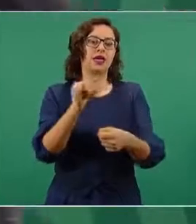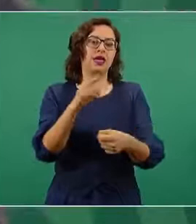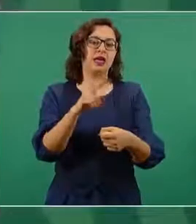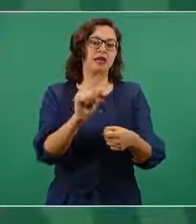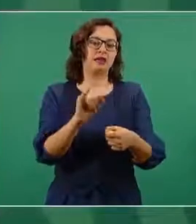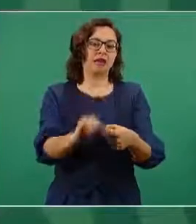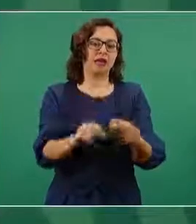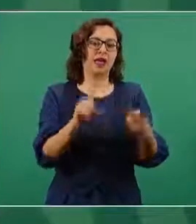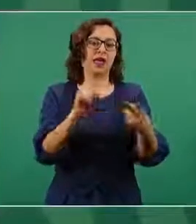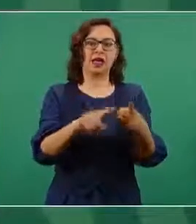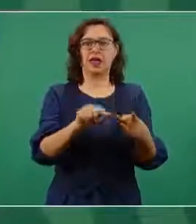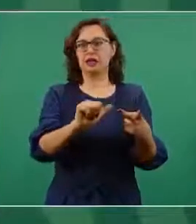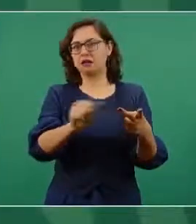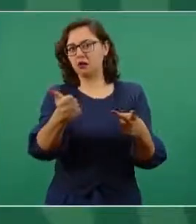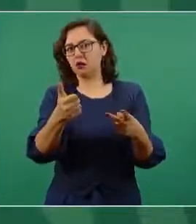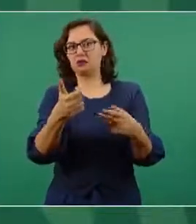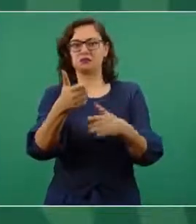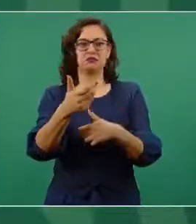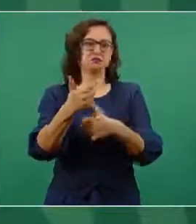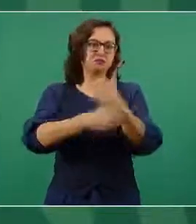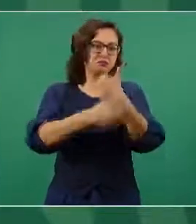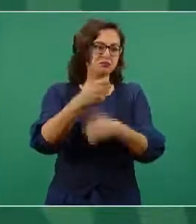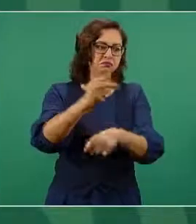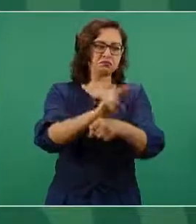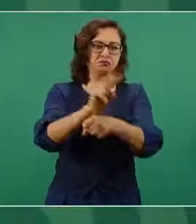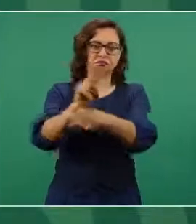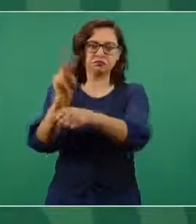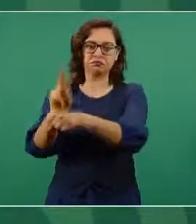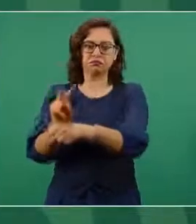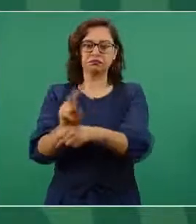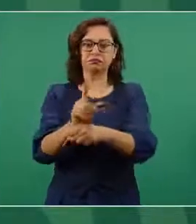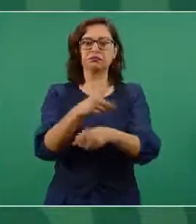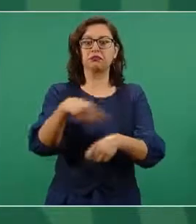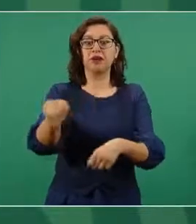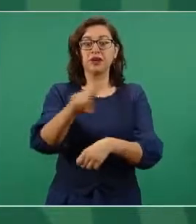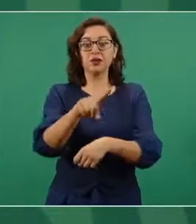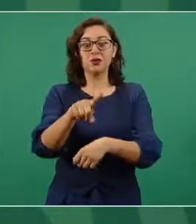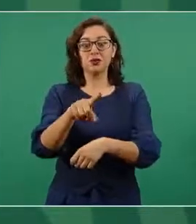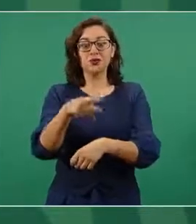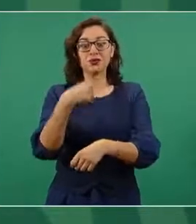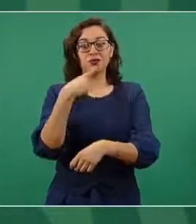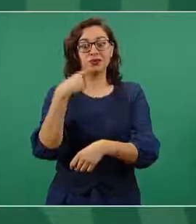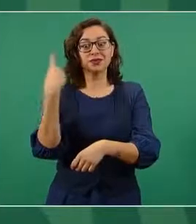o cualquier otra, también se amparen